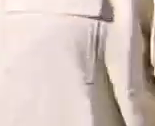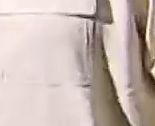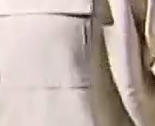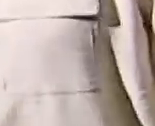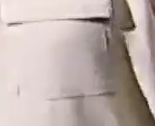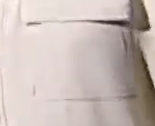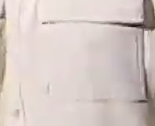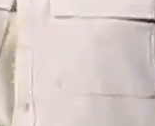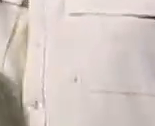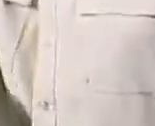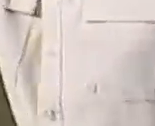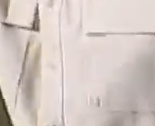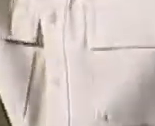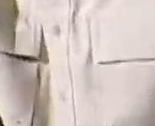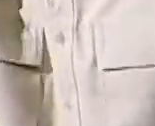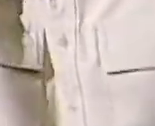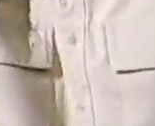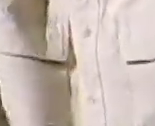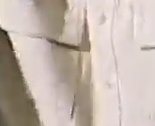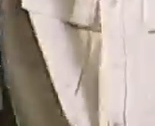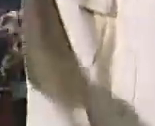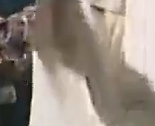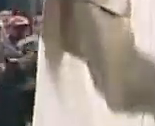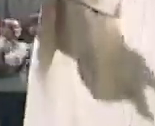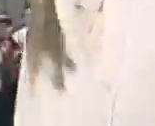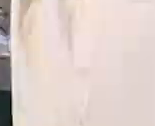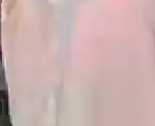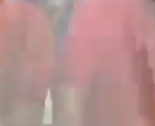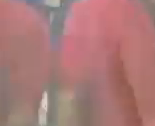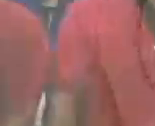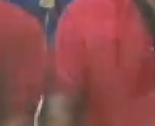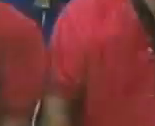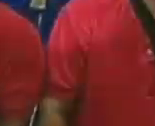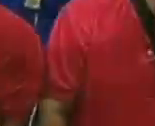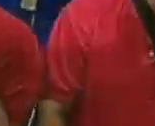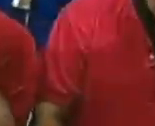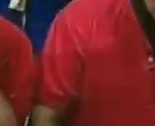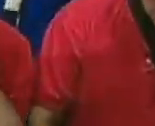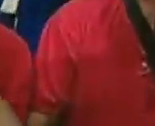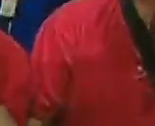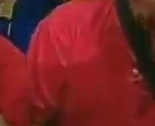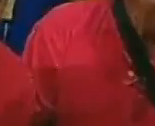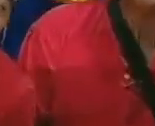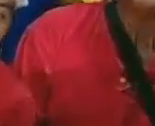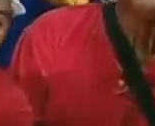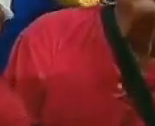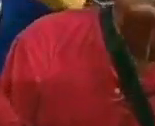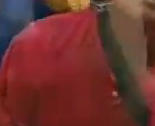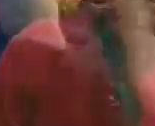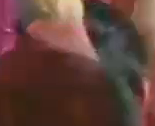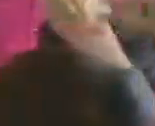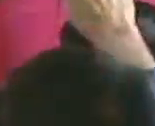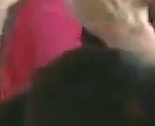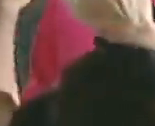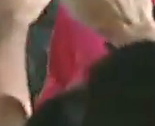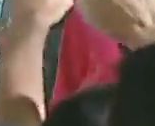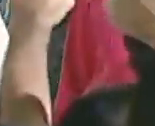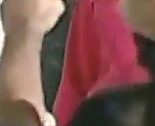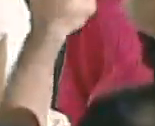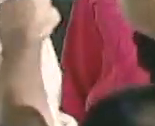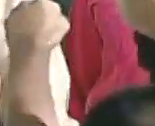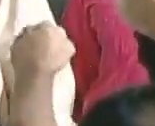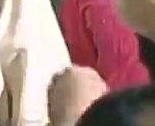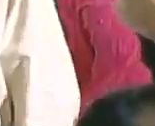con trabajadores de la industria petrolera a propósito de la gran asamblea con la clase trabajadora